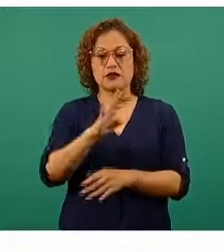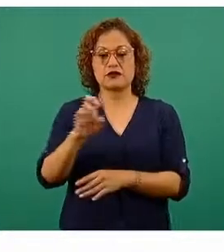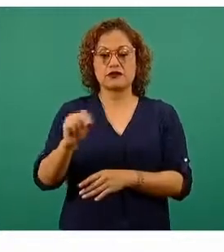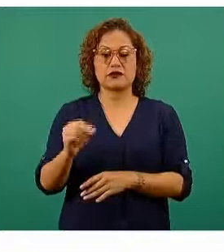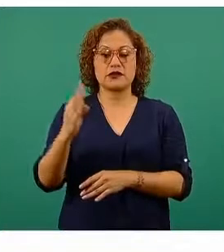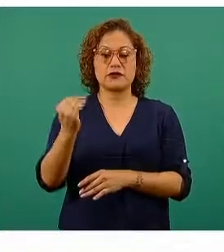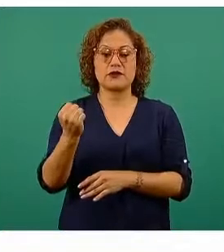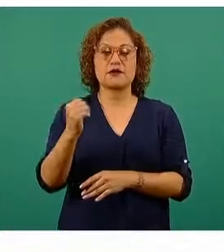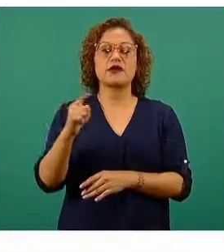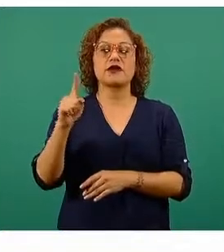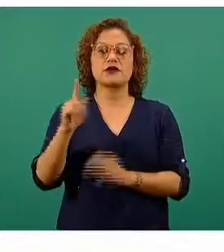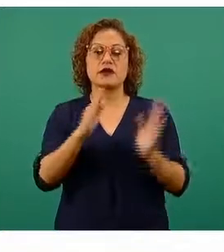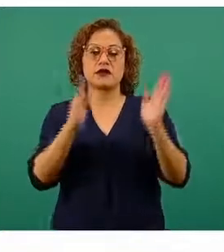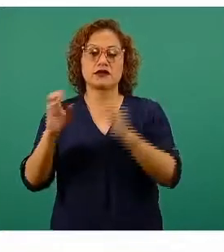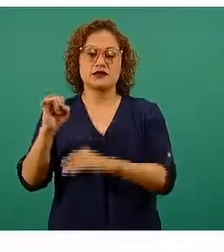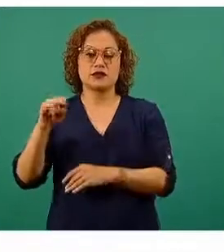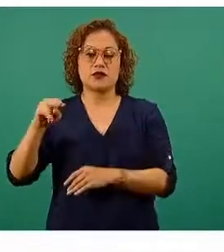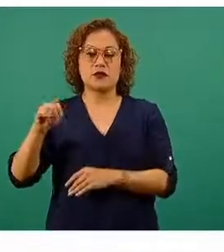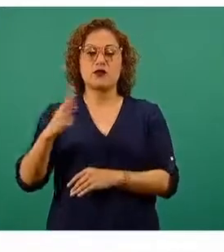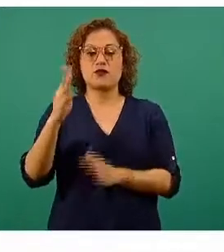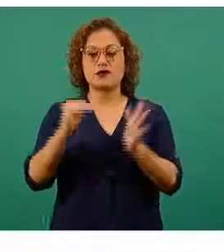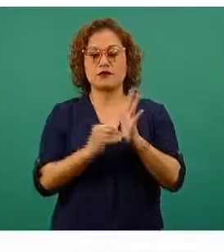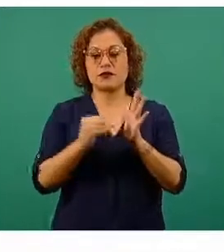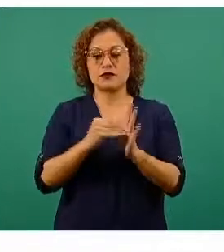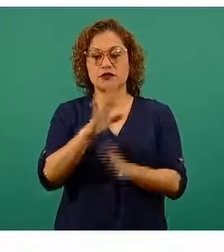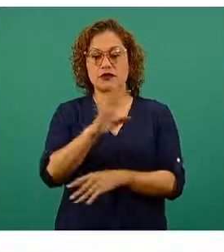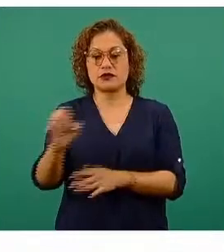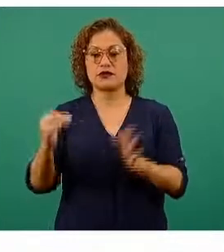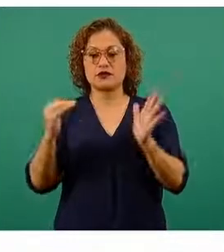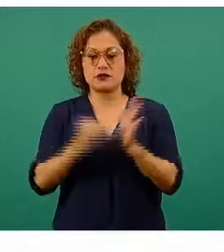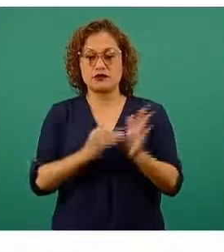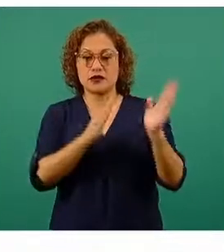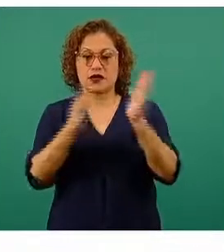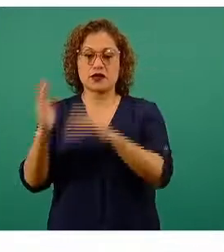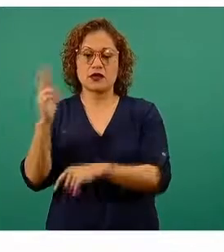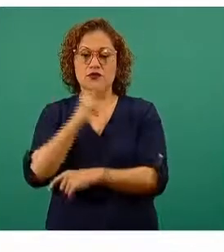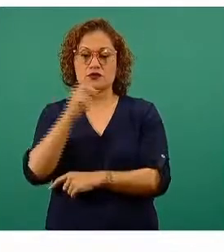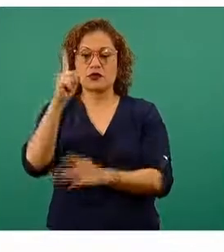4.500.000 de Sinovac, 1.100.000 de Sputnik V y